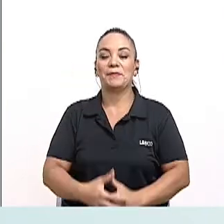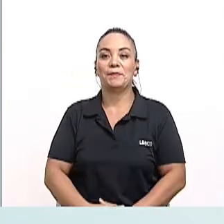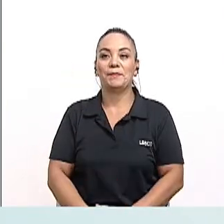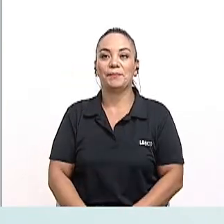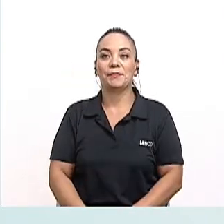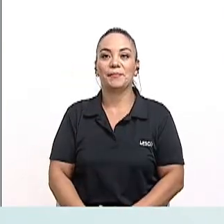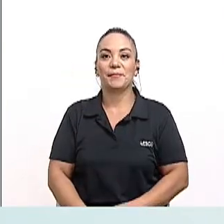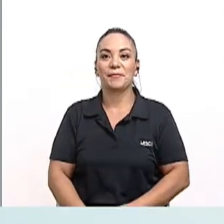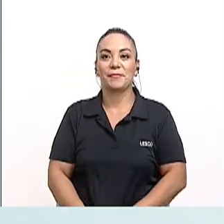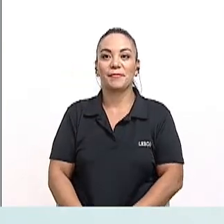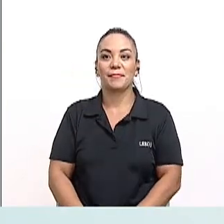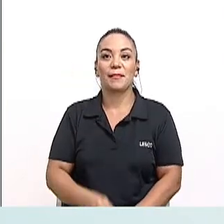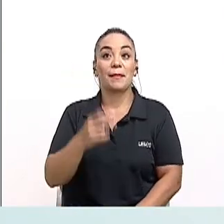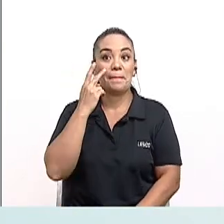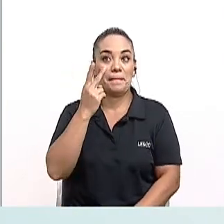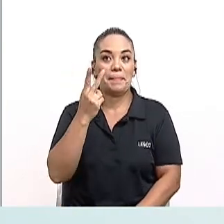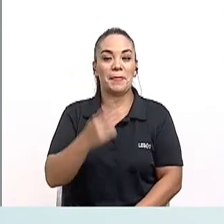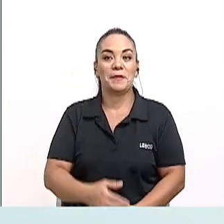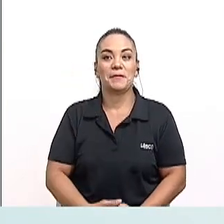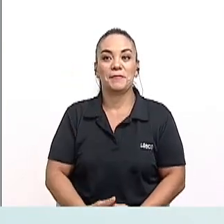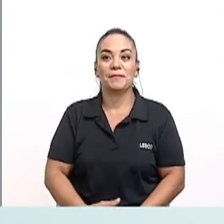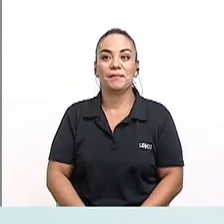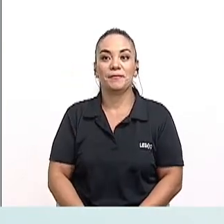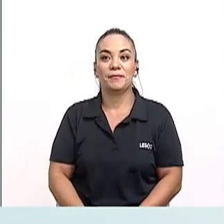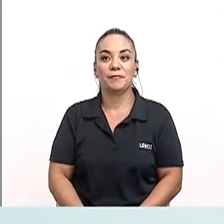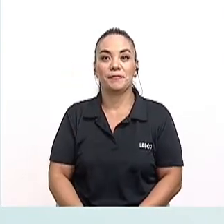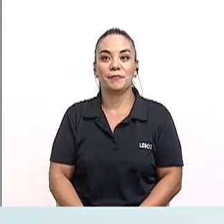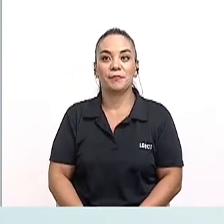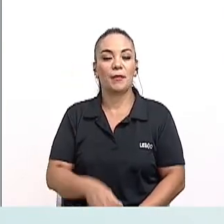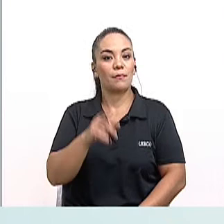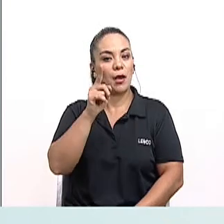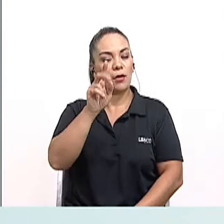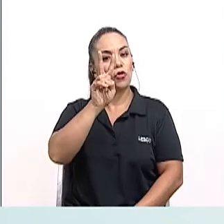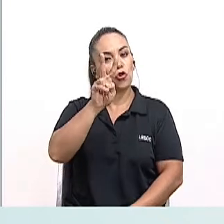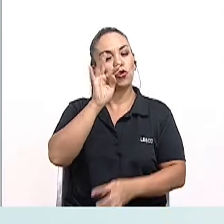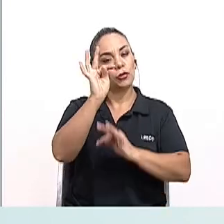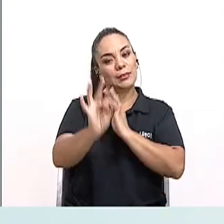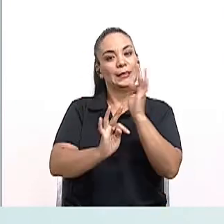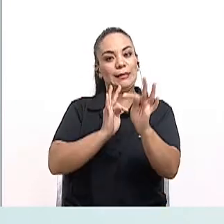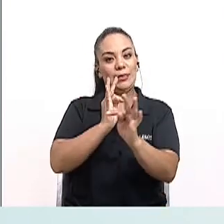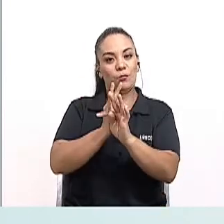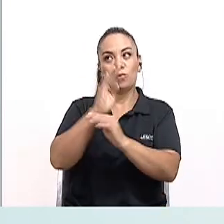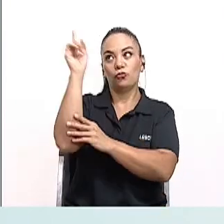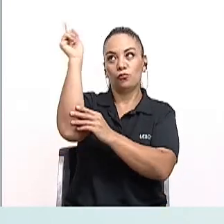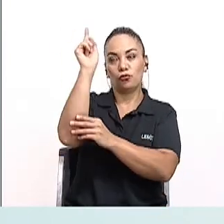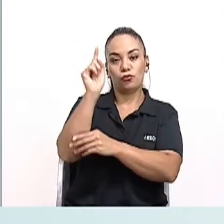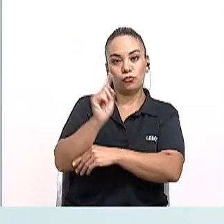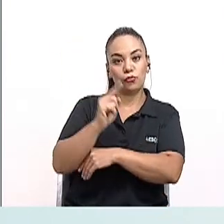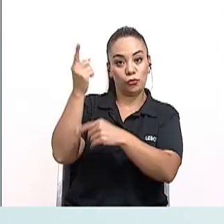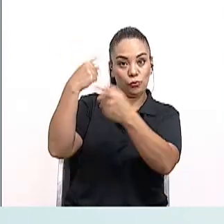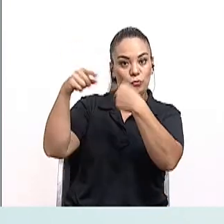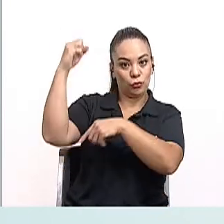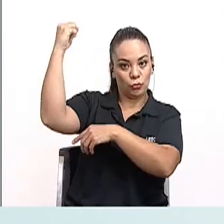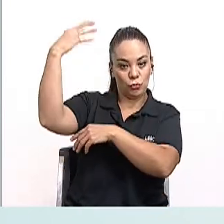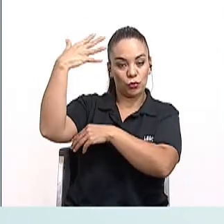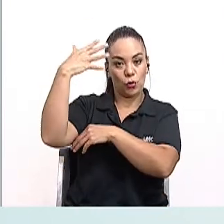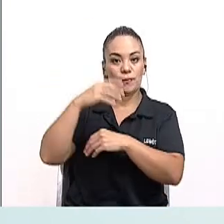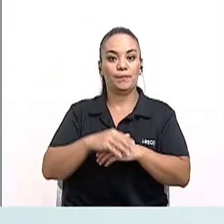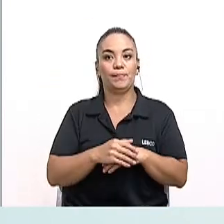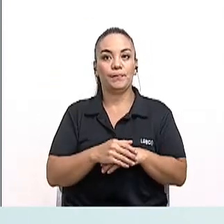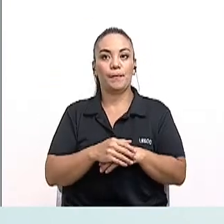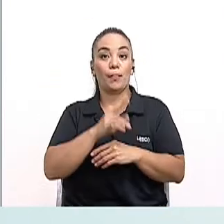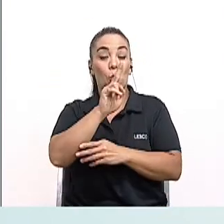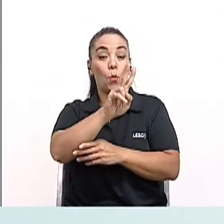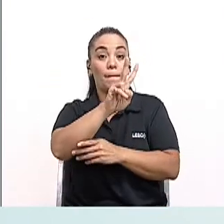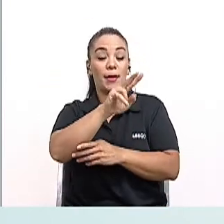Presten atención a esta imagen. Esos 2 tipos de radiación ultravioleta que provienen del Sol, la radiación ultravioleta A y